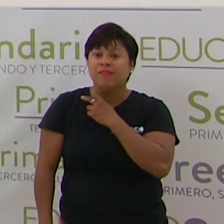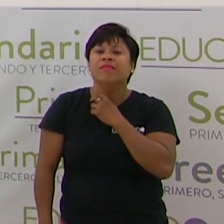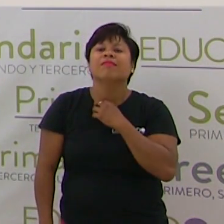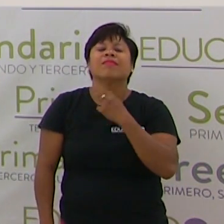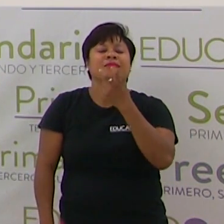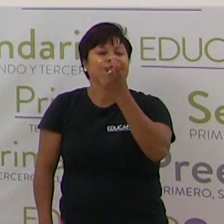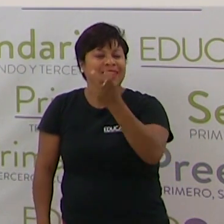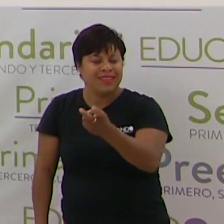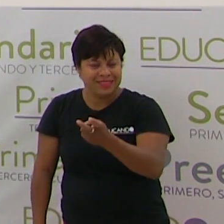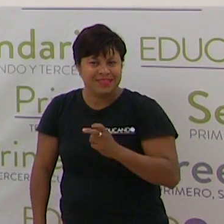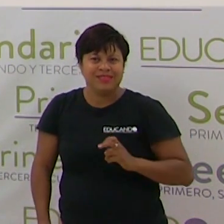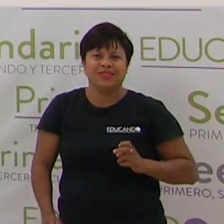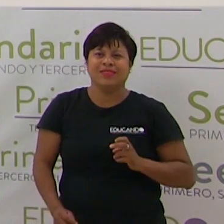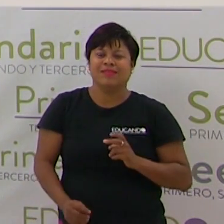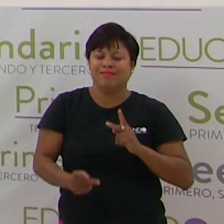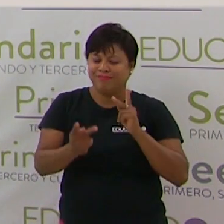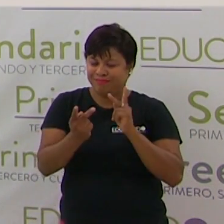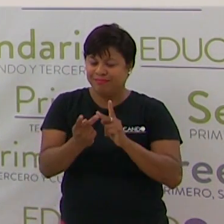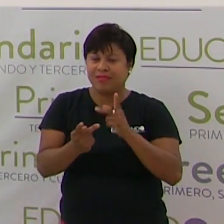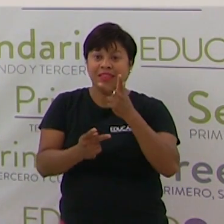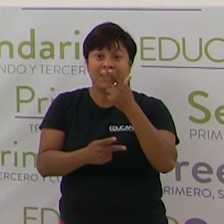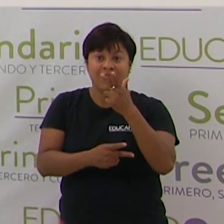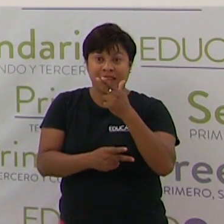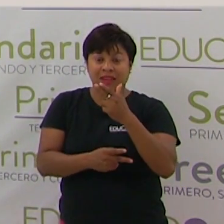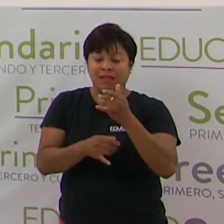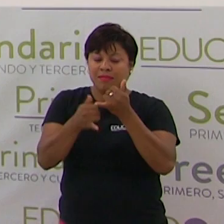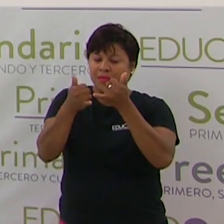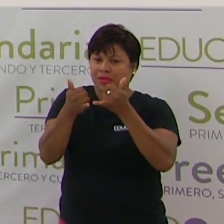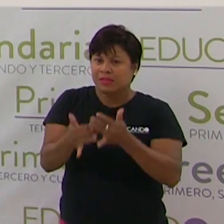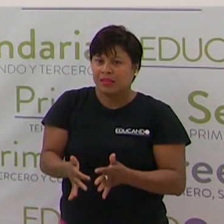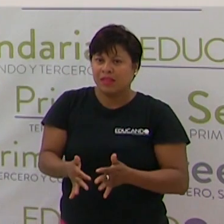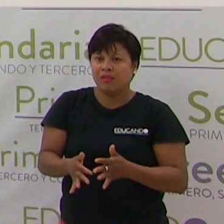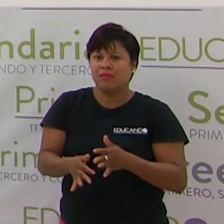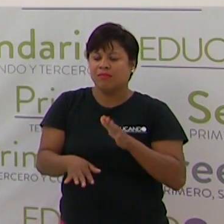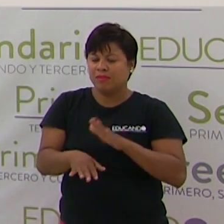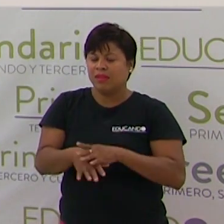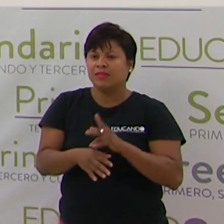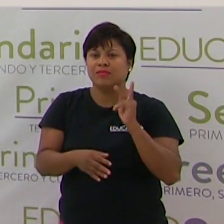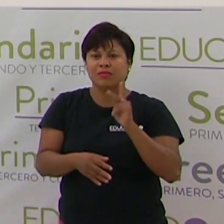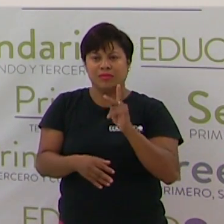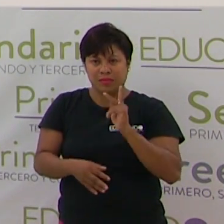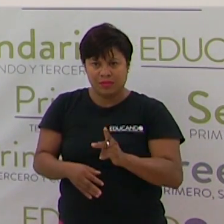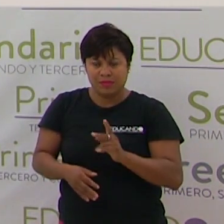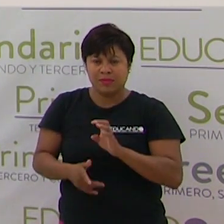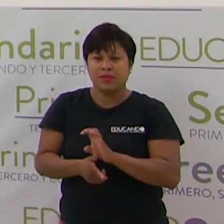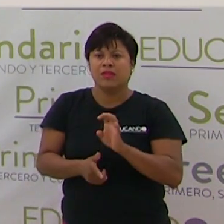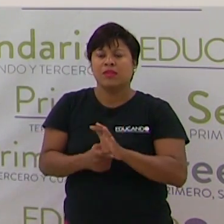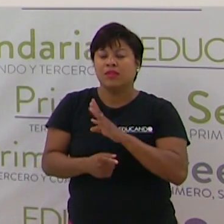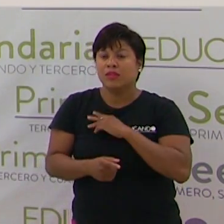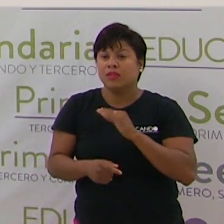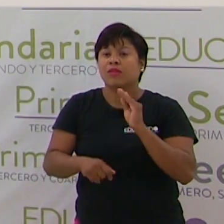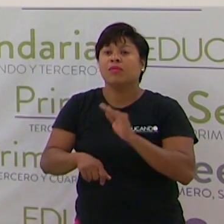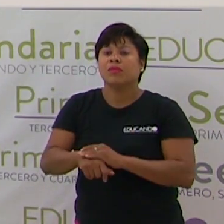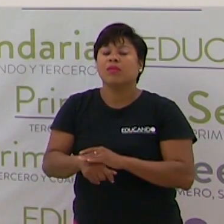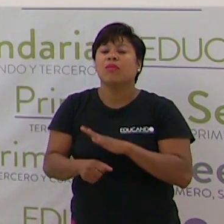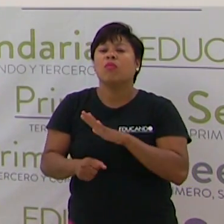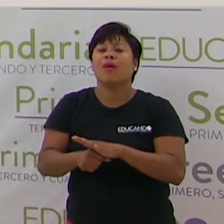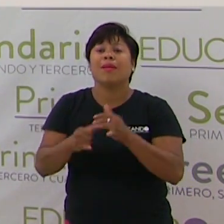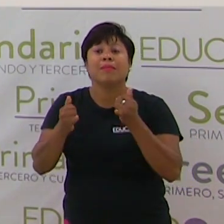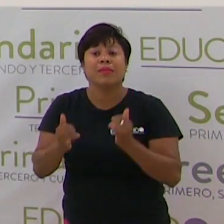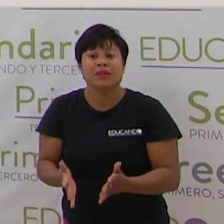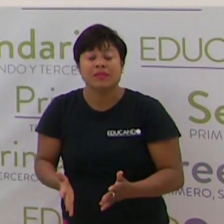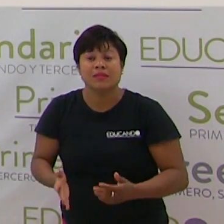acertaste. Realmente la tijera pesa más que el plumón. ¿Sí? Entonces vamos a poner aquí, ¿qué pesa